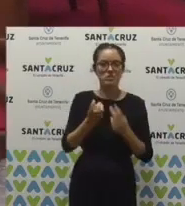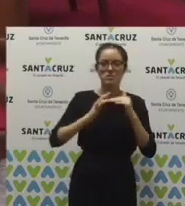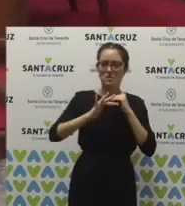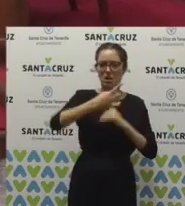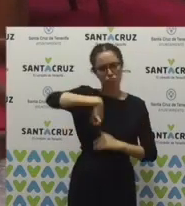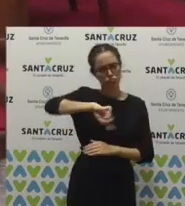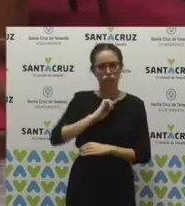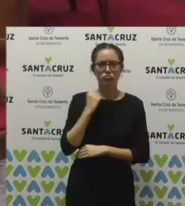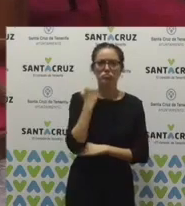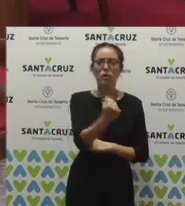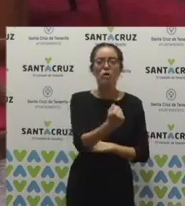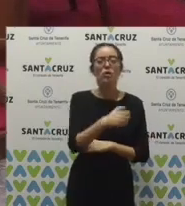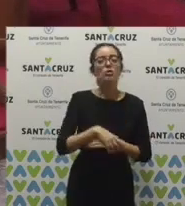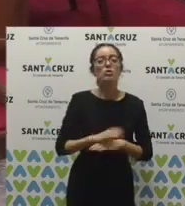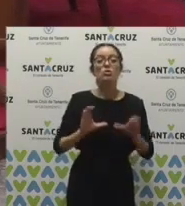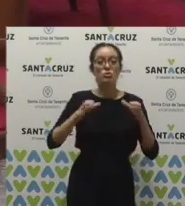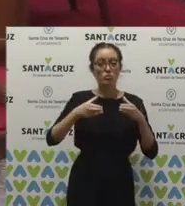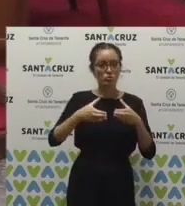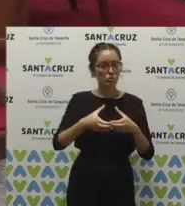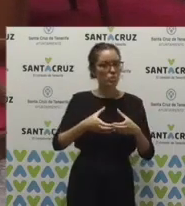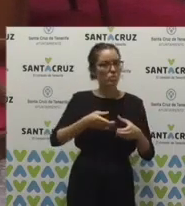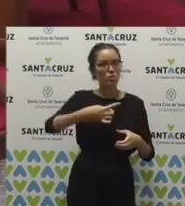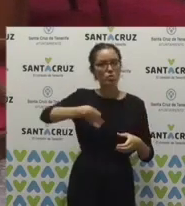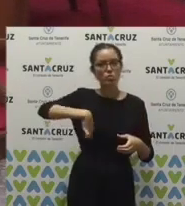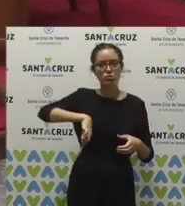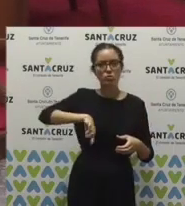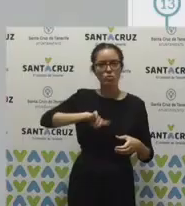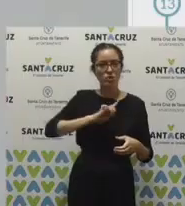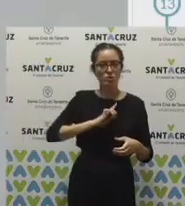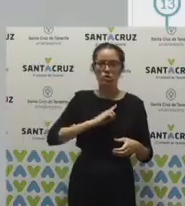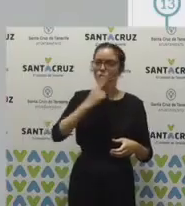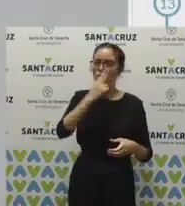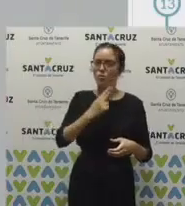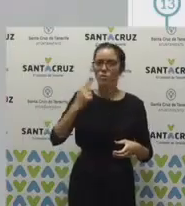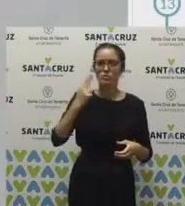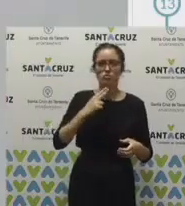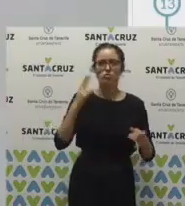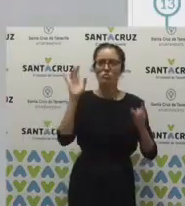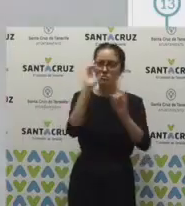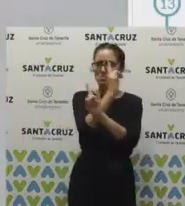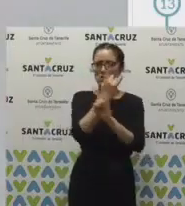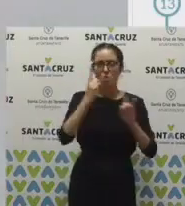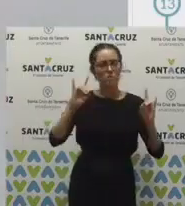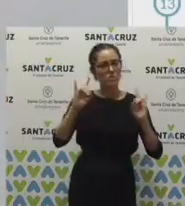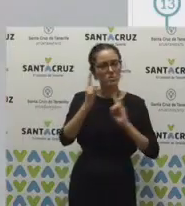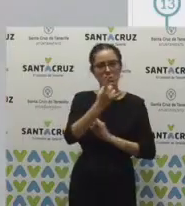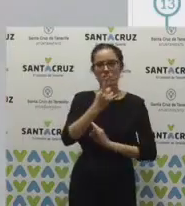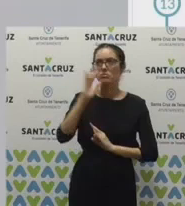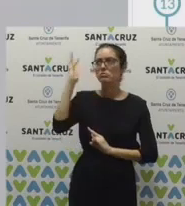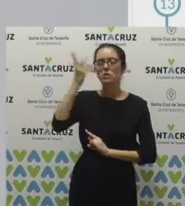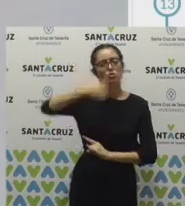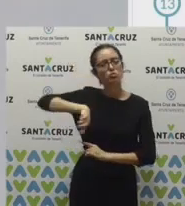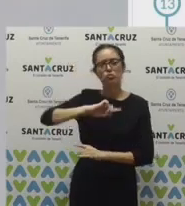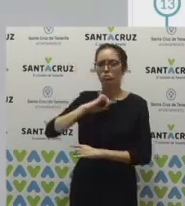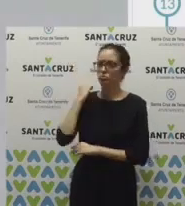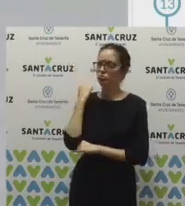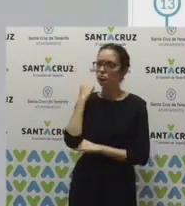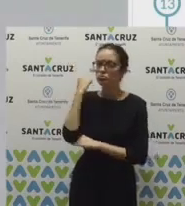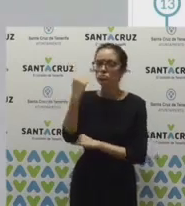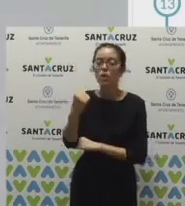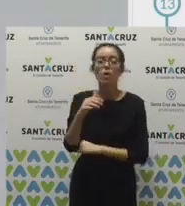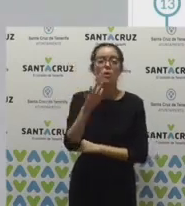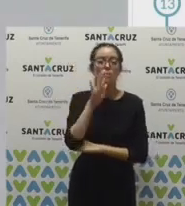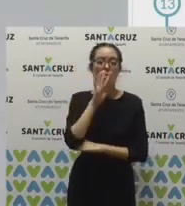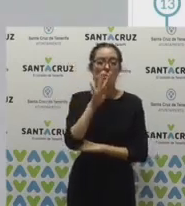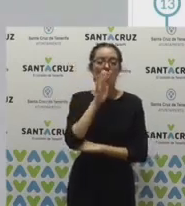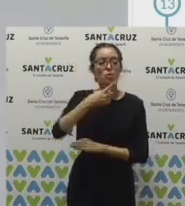siempre va a estar va a presentar su compromiso con el medio ambiente porque somos de los que queremos reducir al